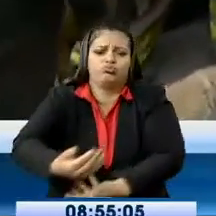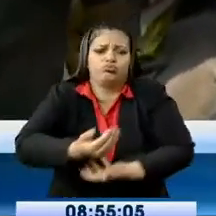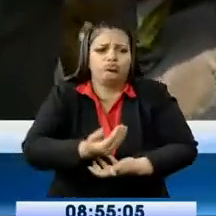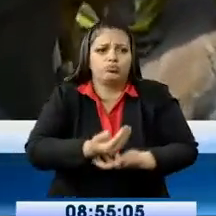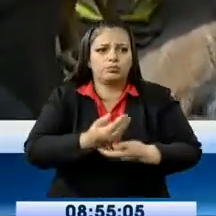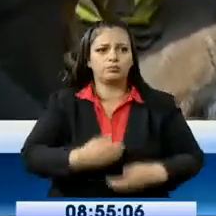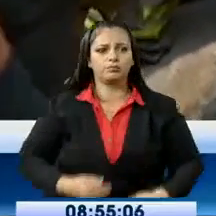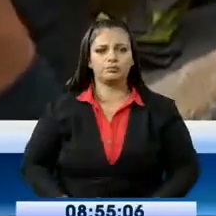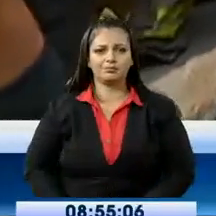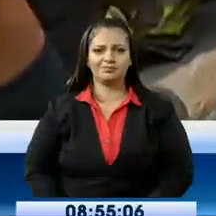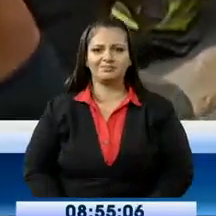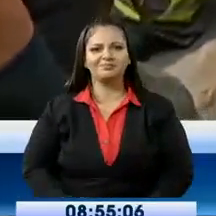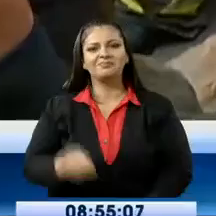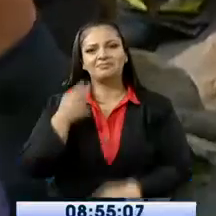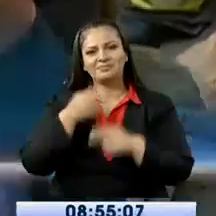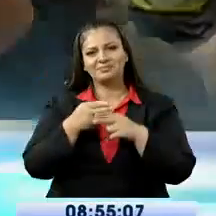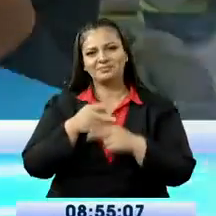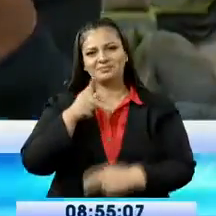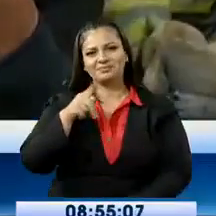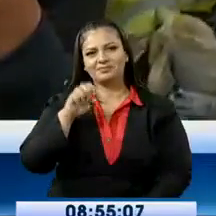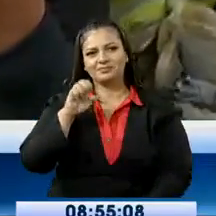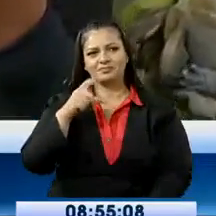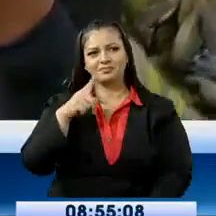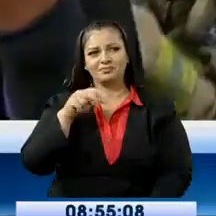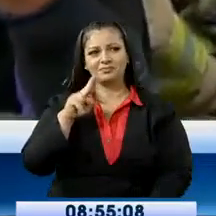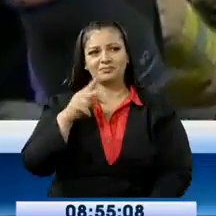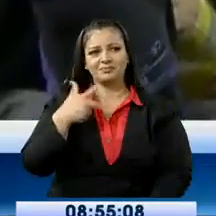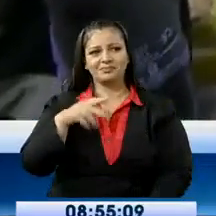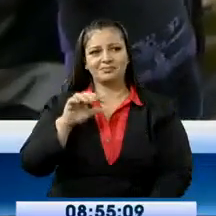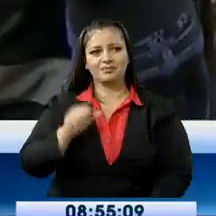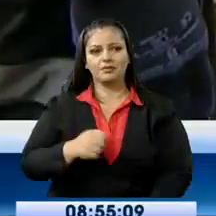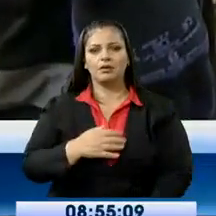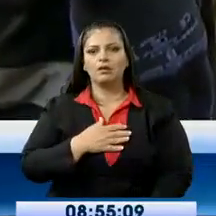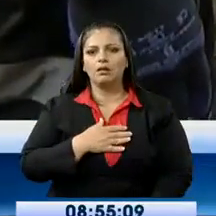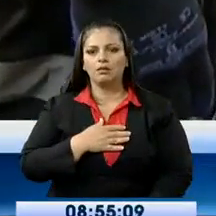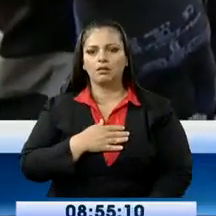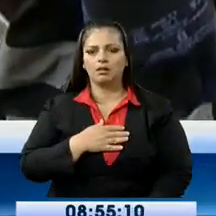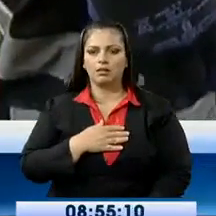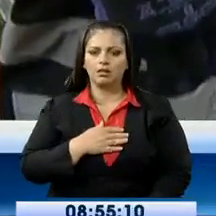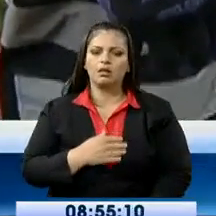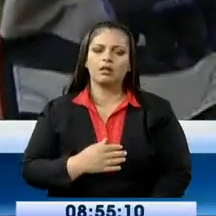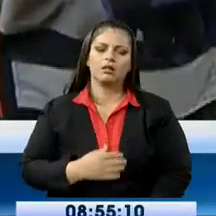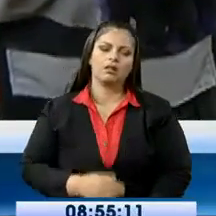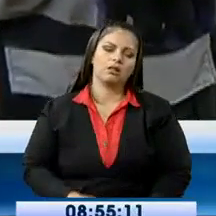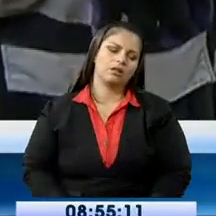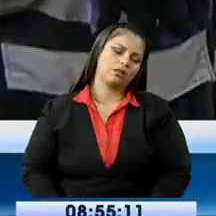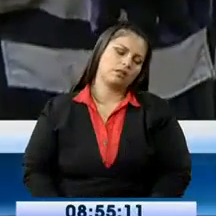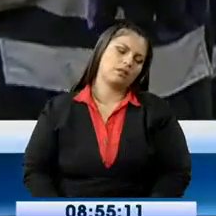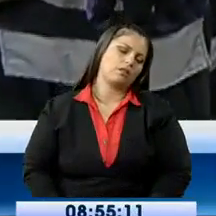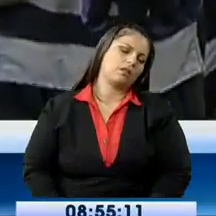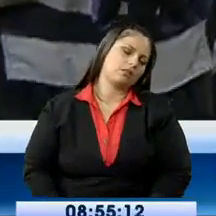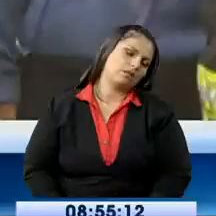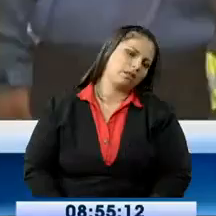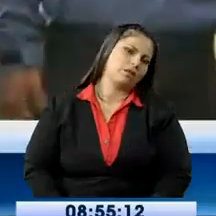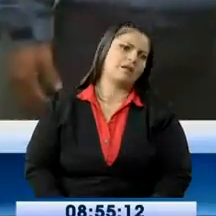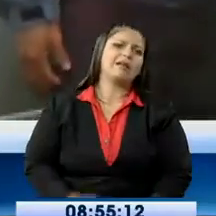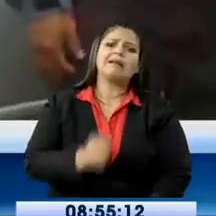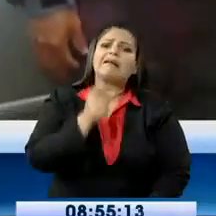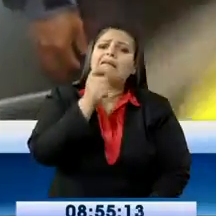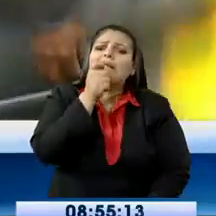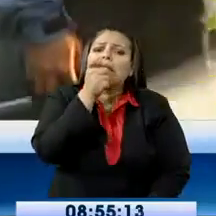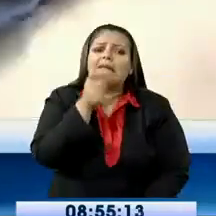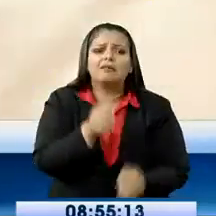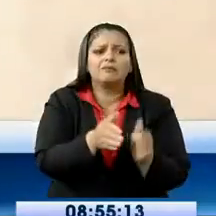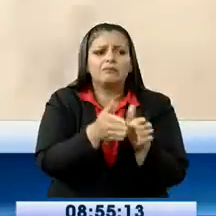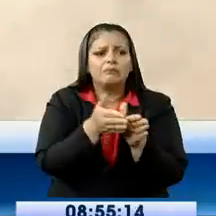Peluche, como es su nombre, estaba agonizando. Sin embargo, recibió oxígeno y fue recuperándose.